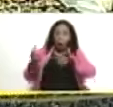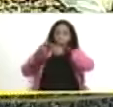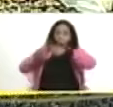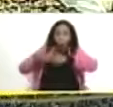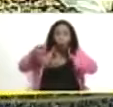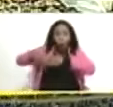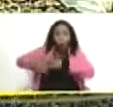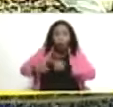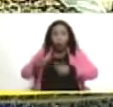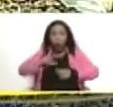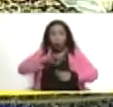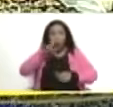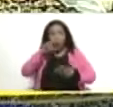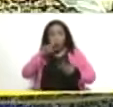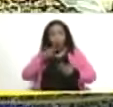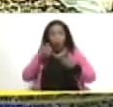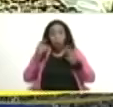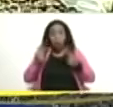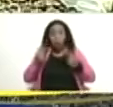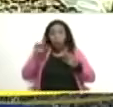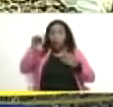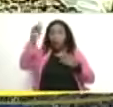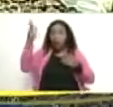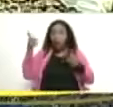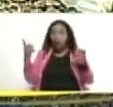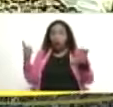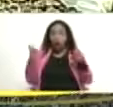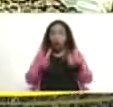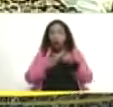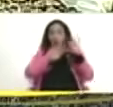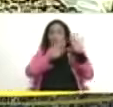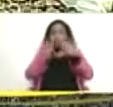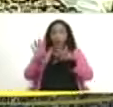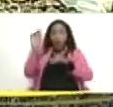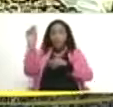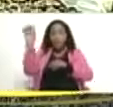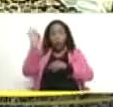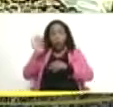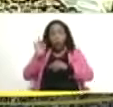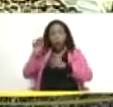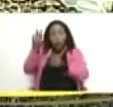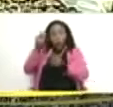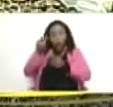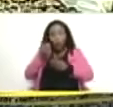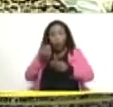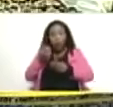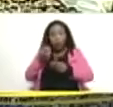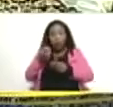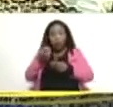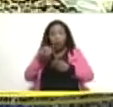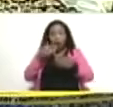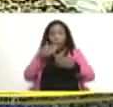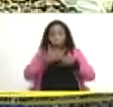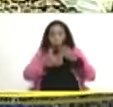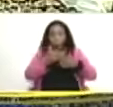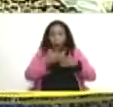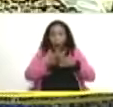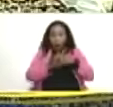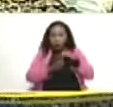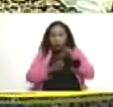los activos en el exterior, donde nos redujeron el 99% de los ingresos. Y ahí vamos. Paso a paso,